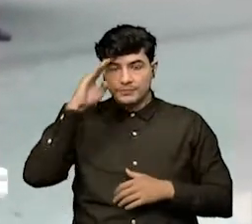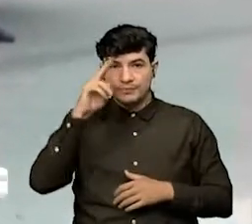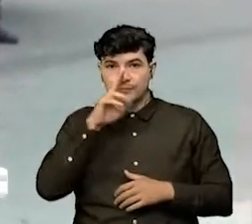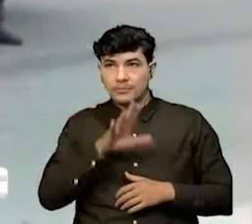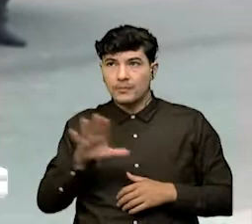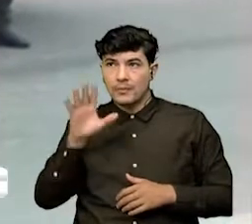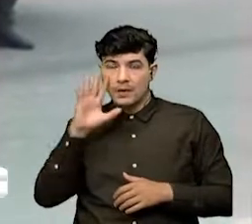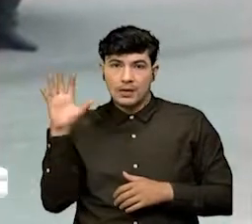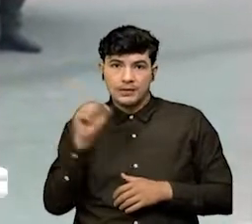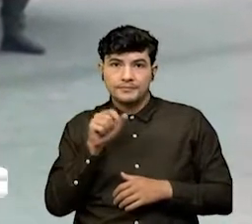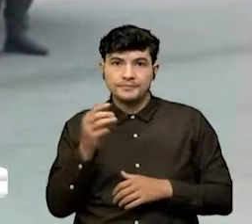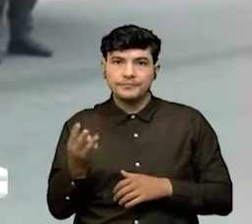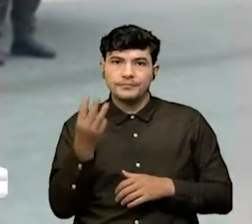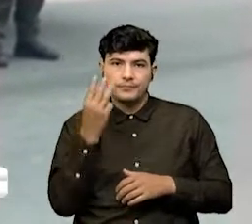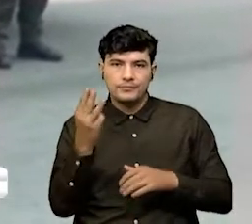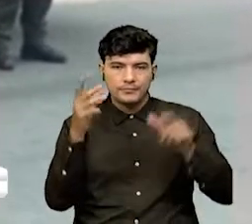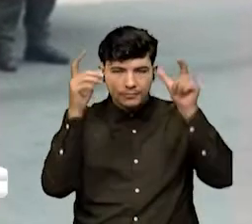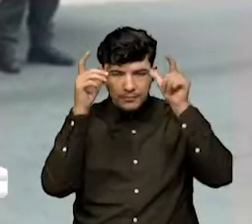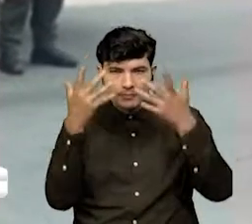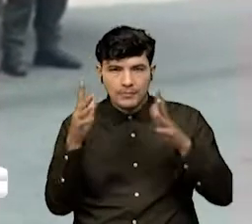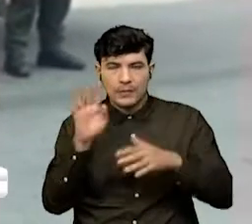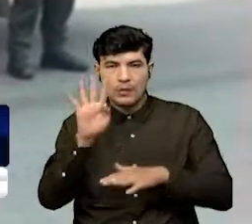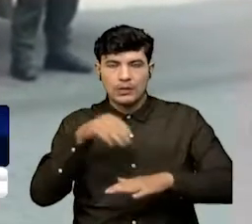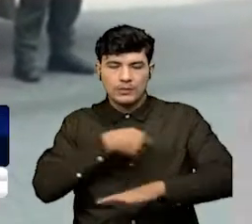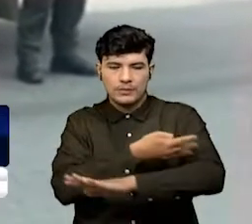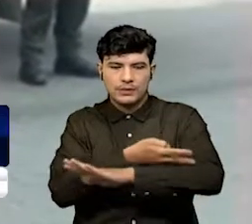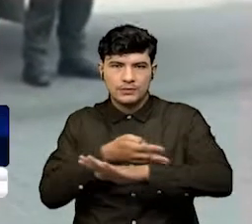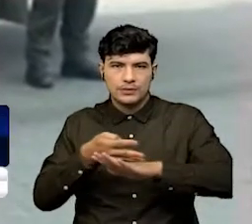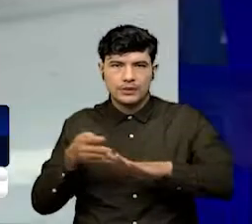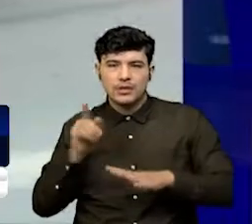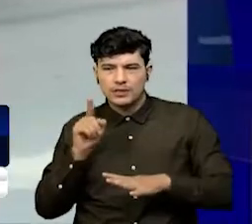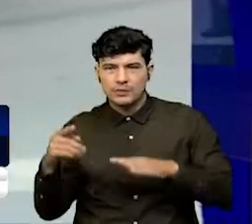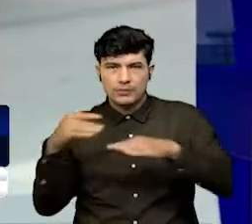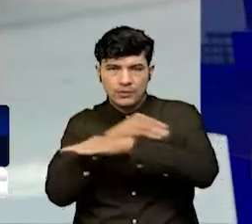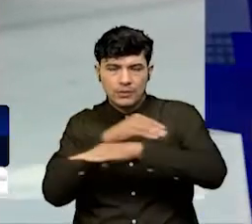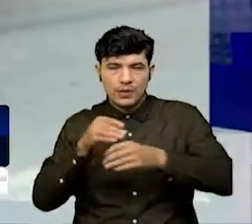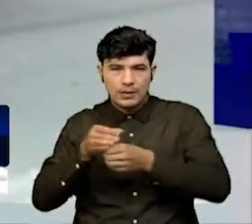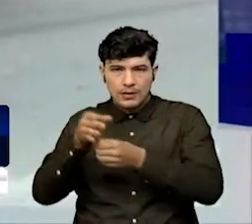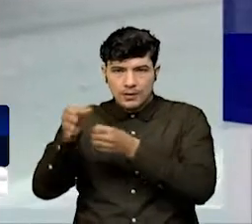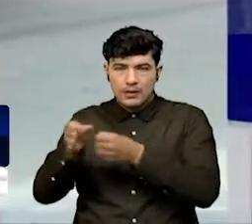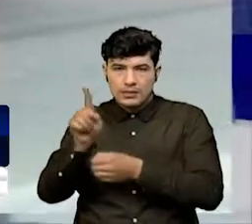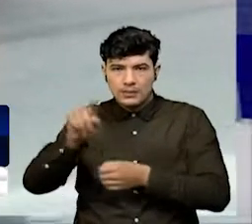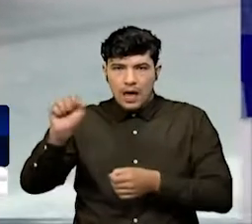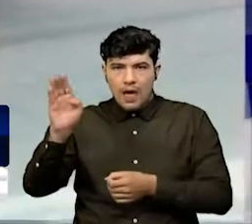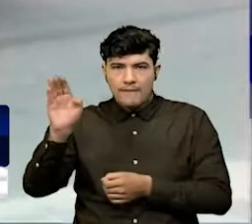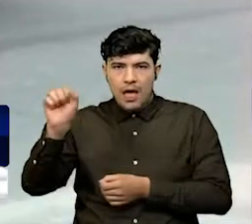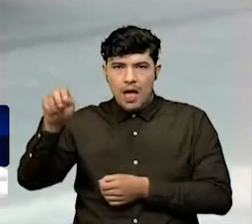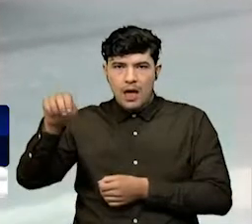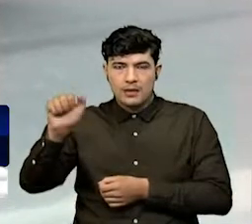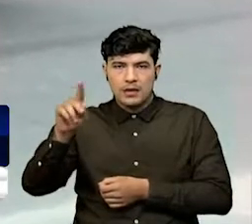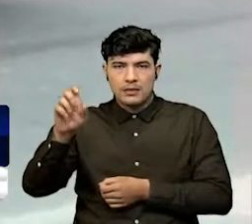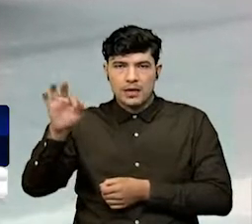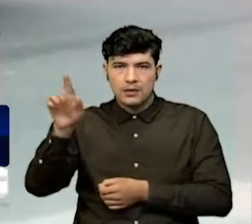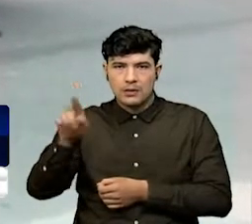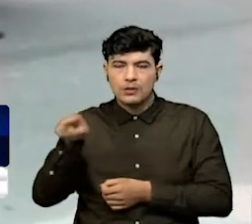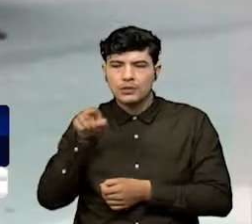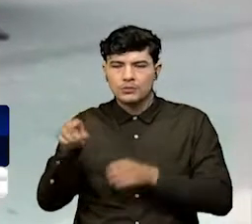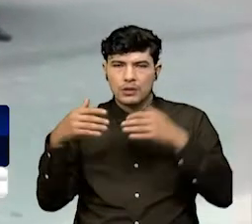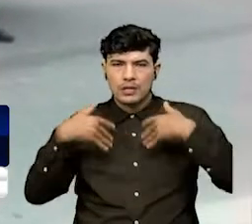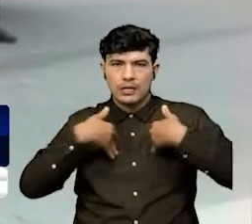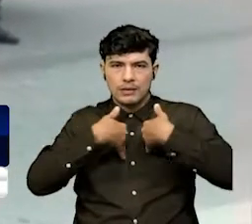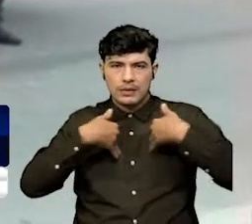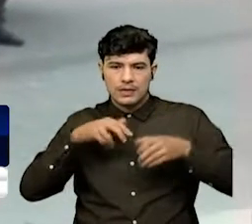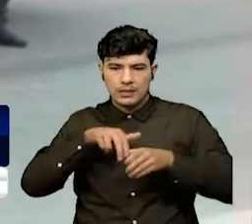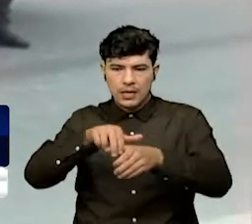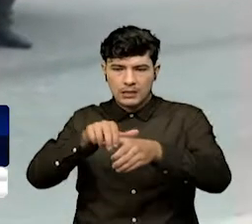de 3 bovinos raza cebú, avaluados en 4 millones de pesos, sobre la vía a Sabana de Torres. Los animales eran transportados en un camión.